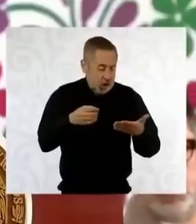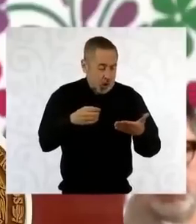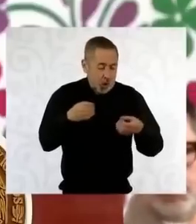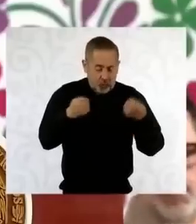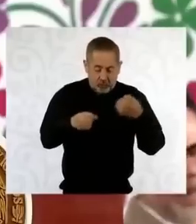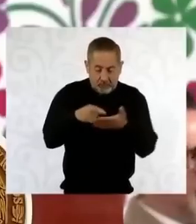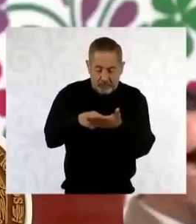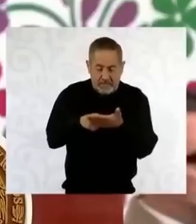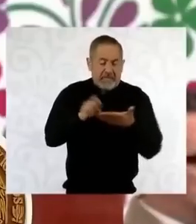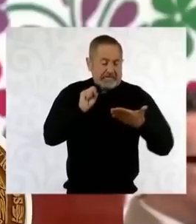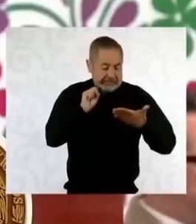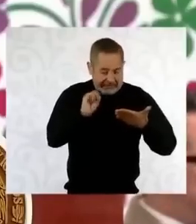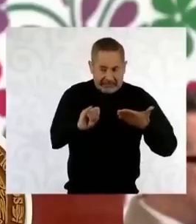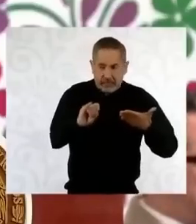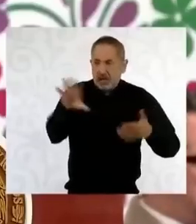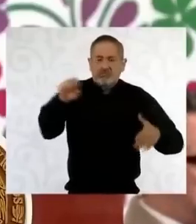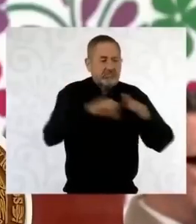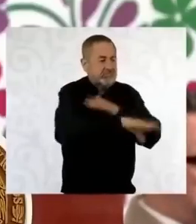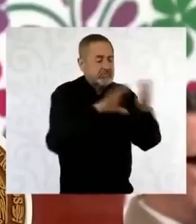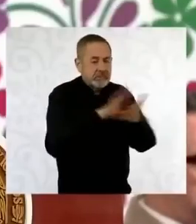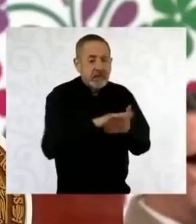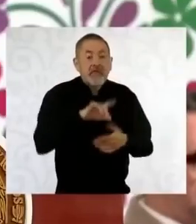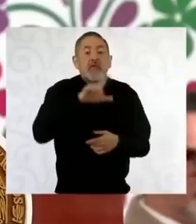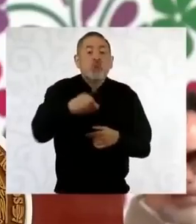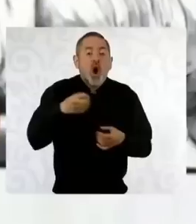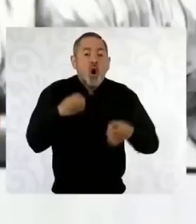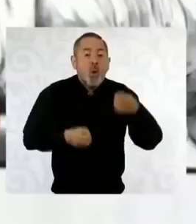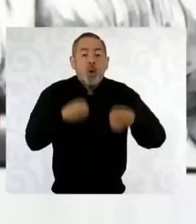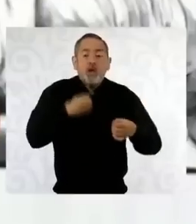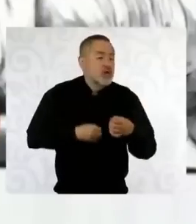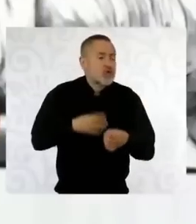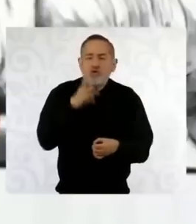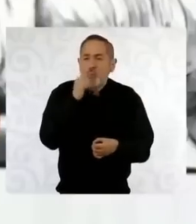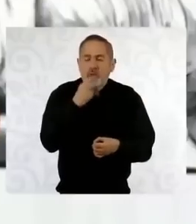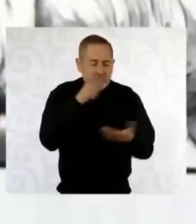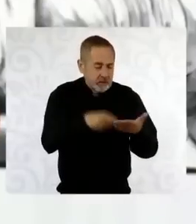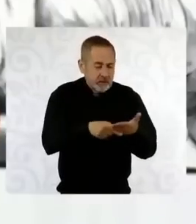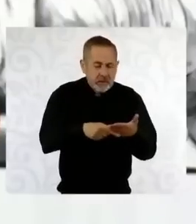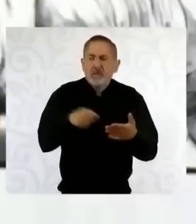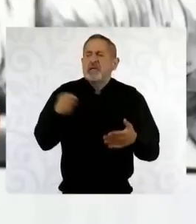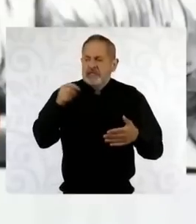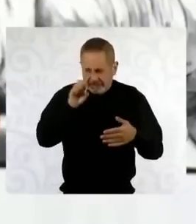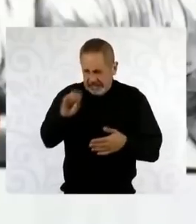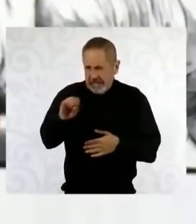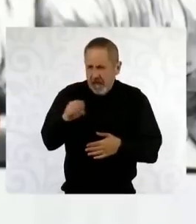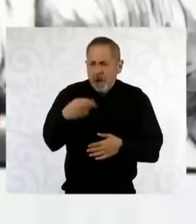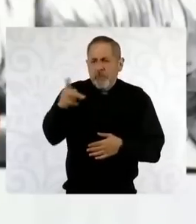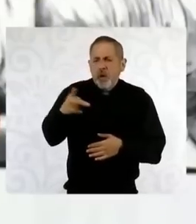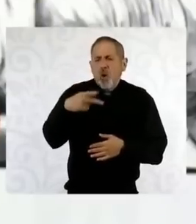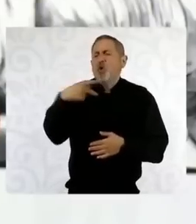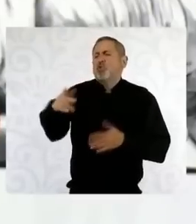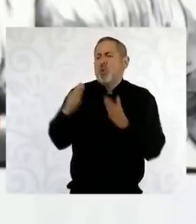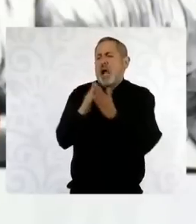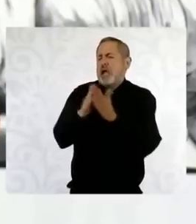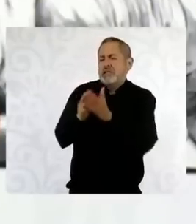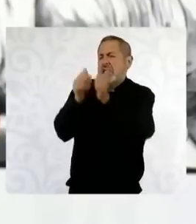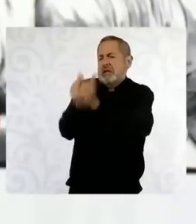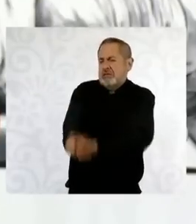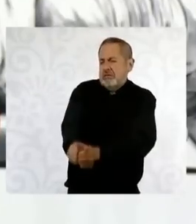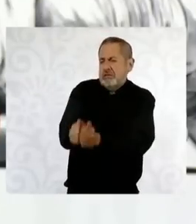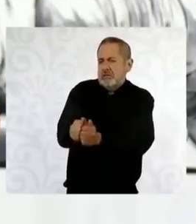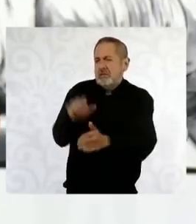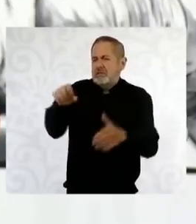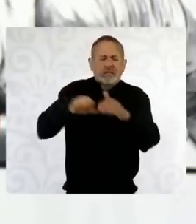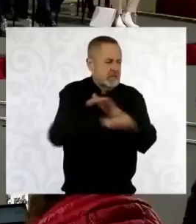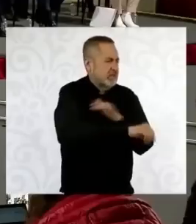en libertad o en prisión. Pero eso no quiere decir que se detiene a alguien por el solo hecho de suponer